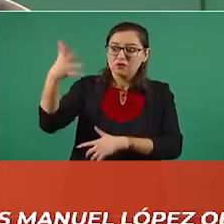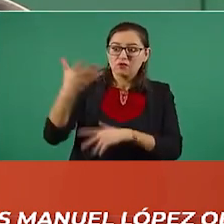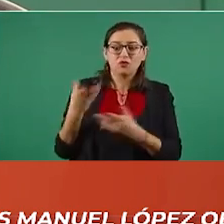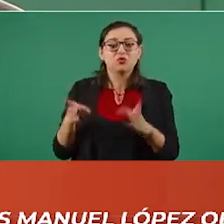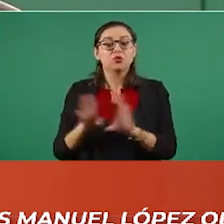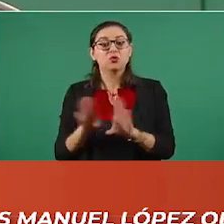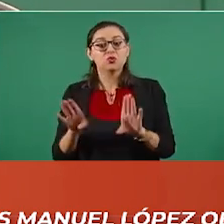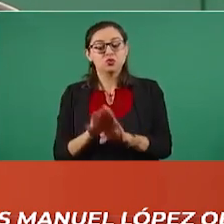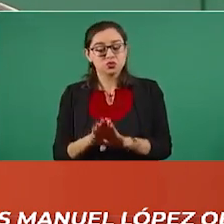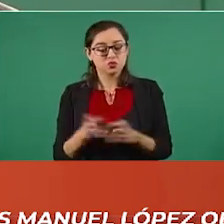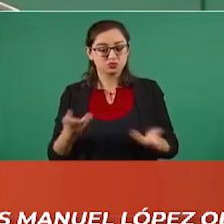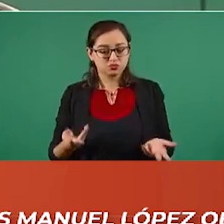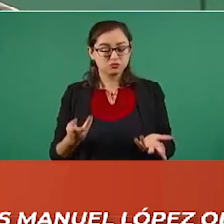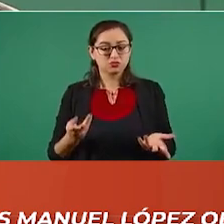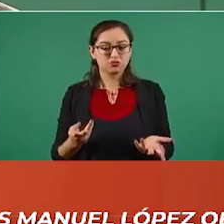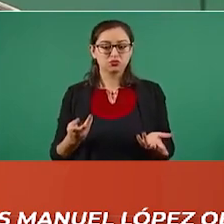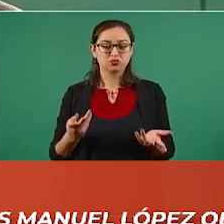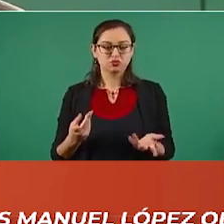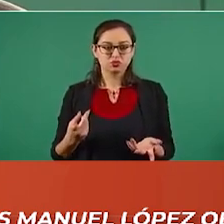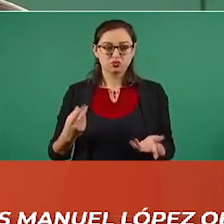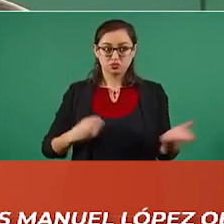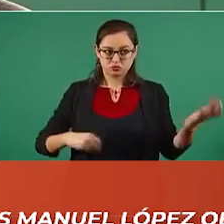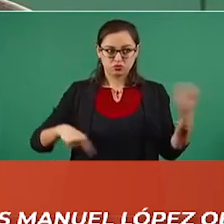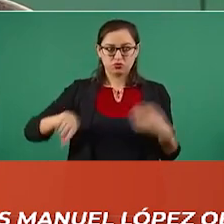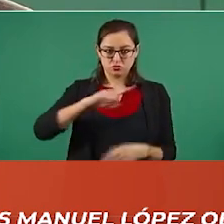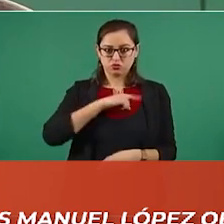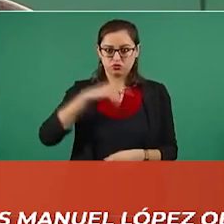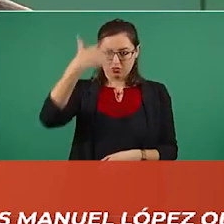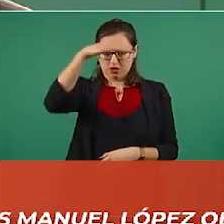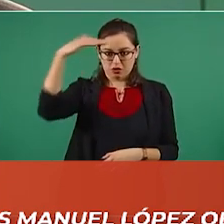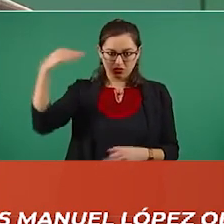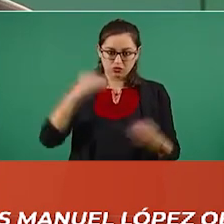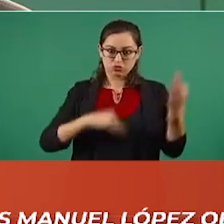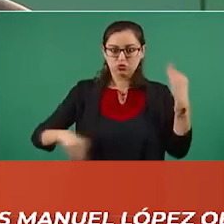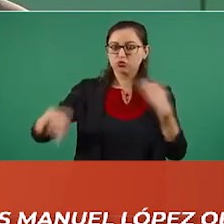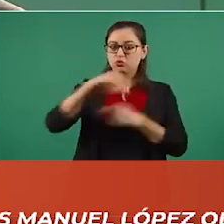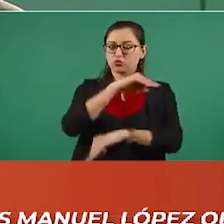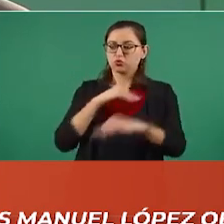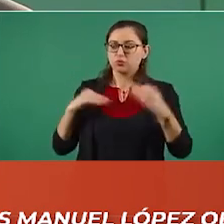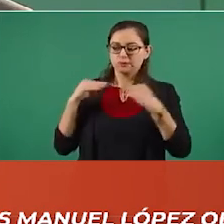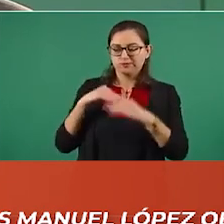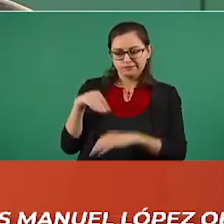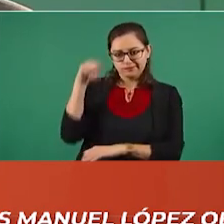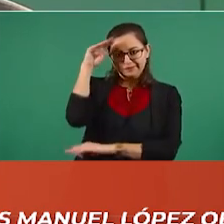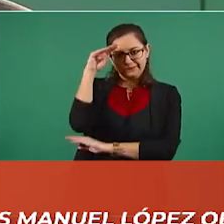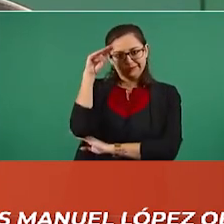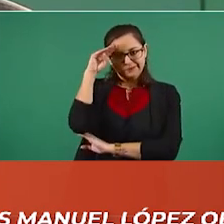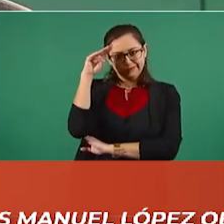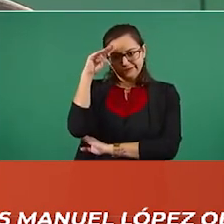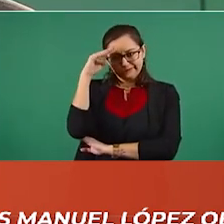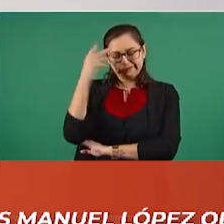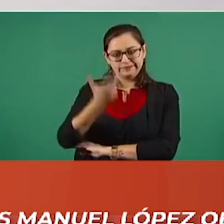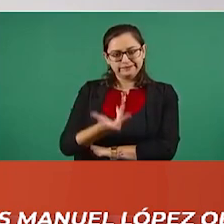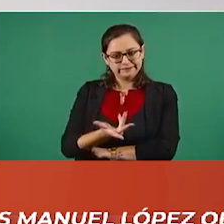tenemos que plantearnos entre todos el qué hacer,